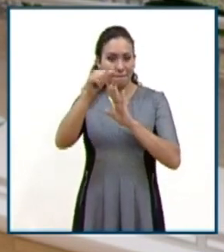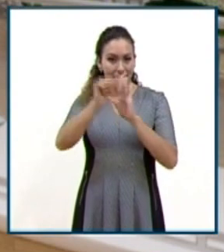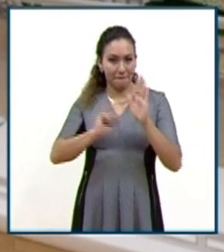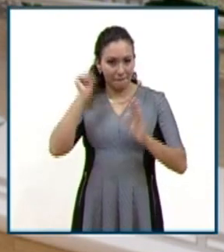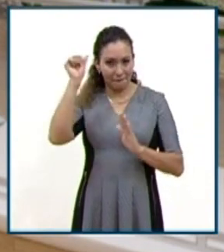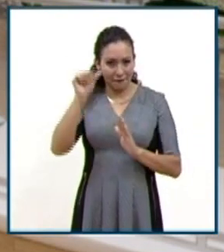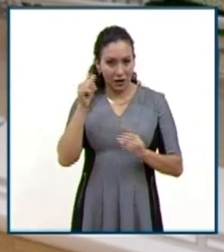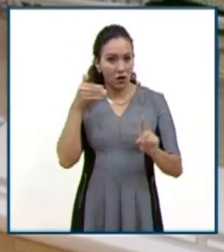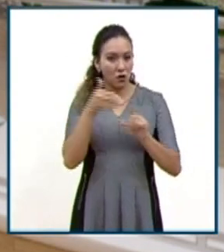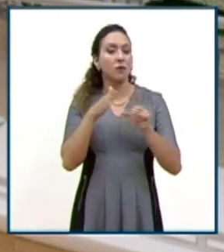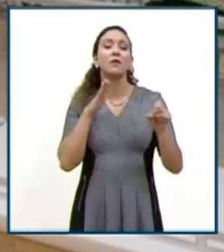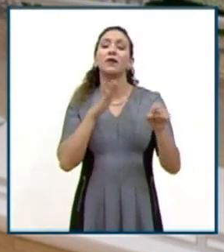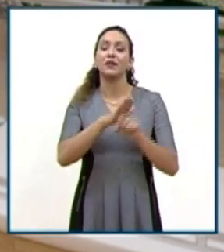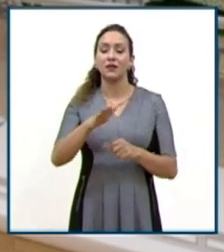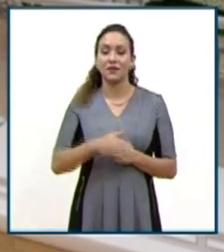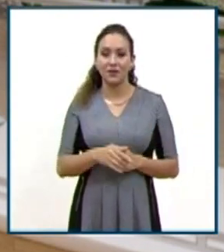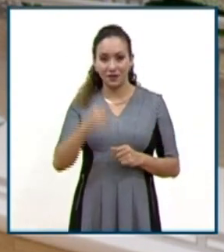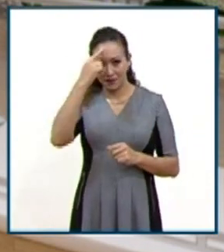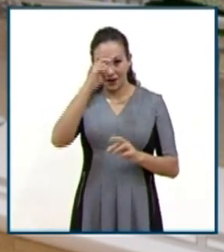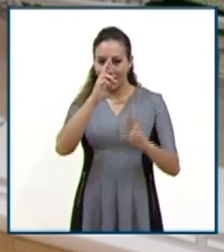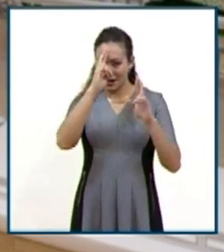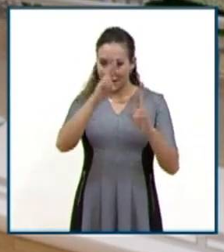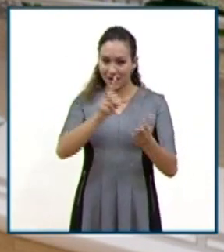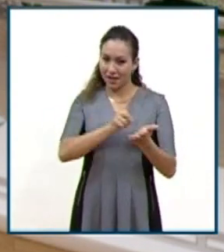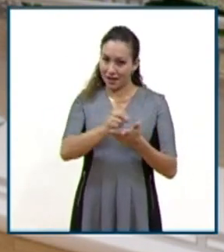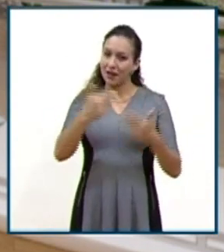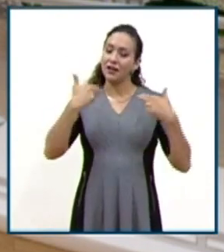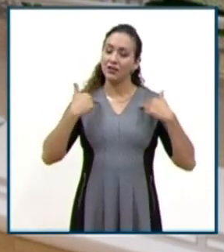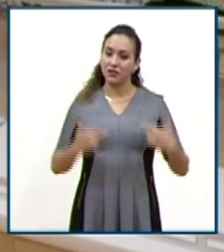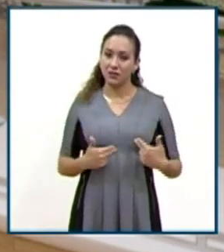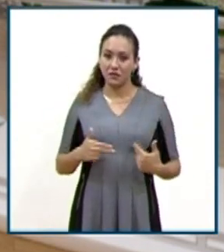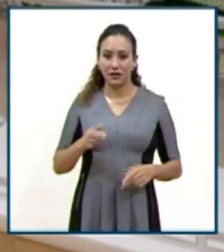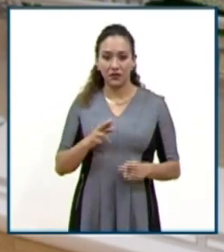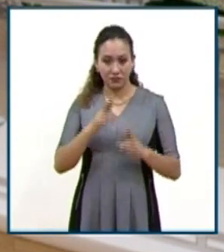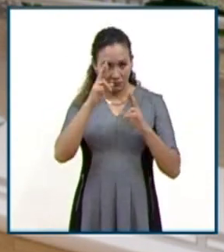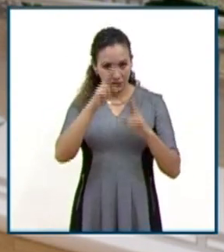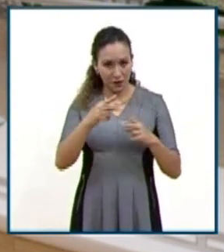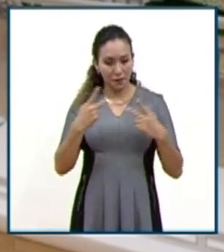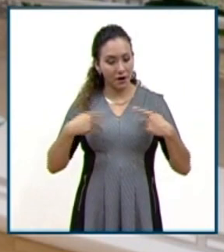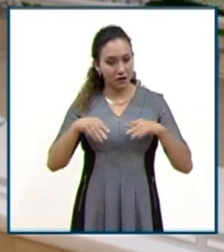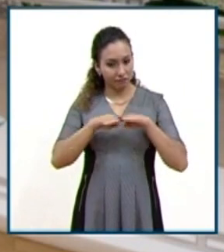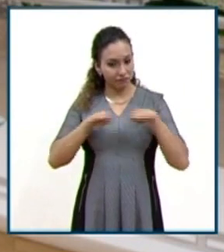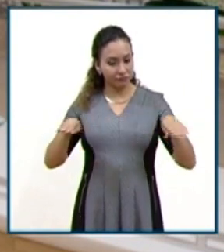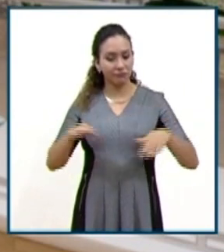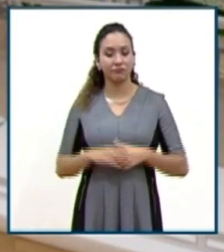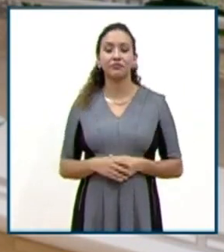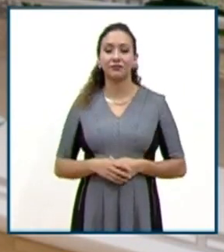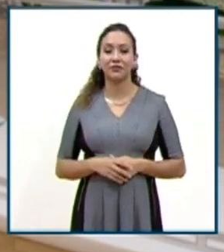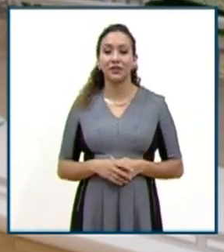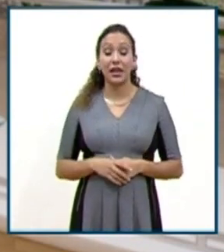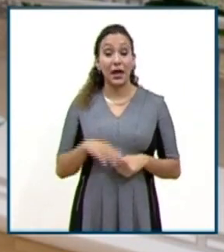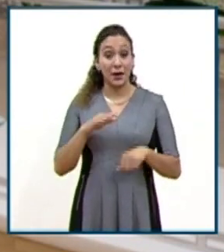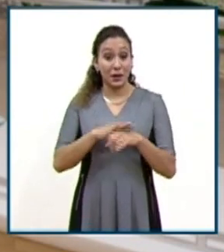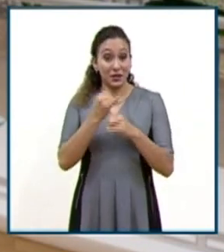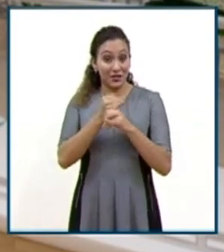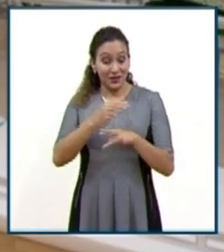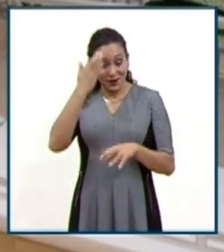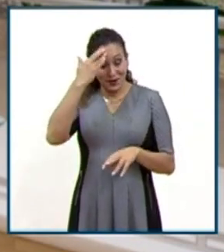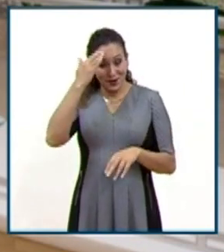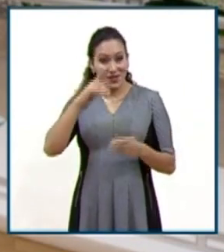prohibición de salir del país o de la ciudad sin autorización, acudir ante alguna institución para colaborar en el proceso de